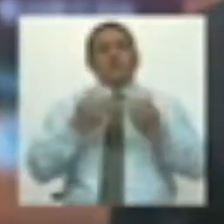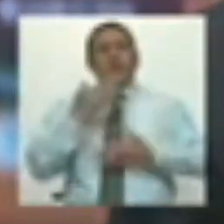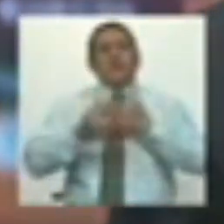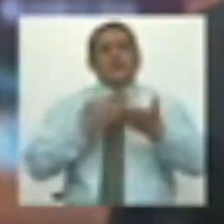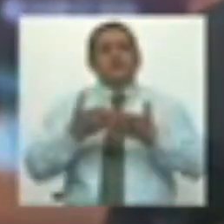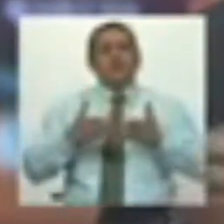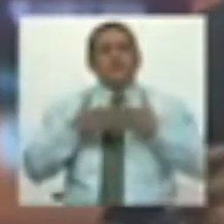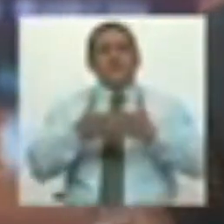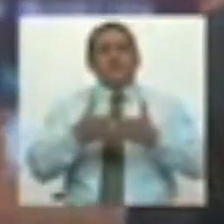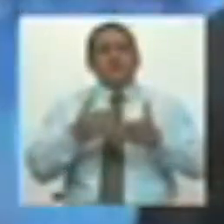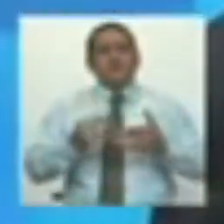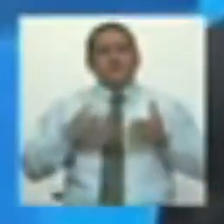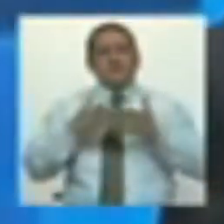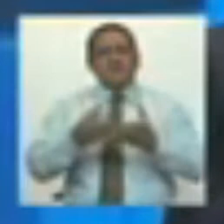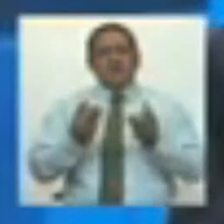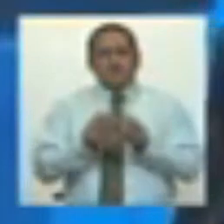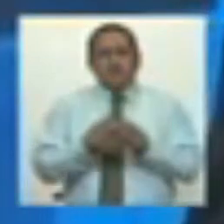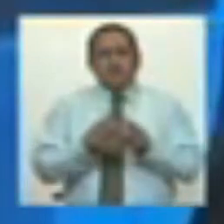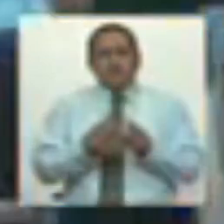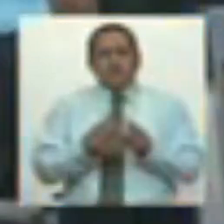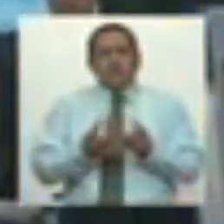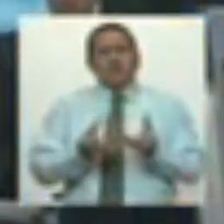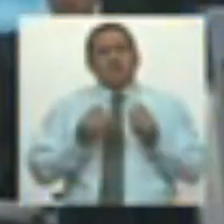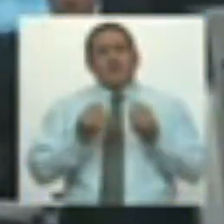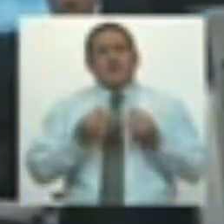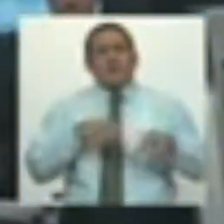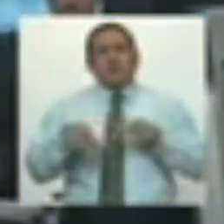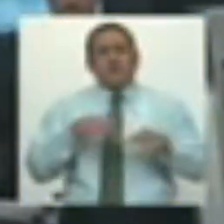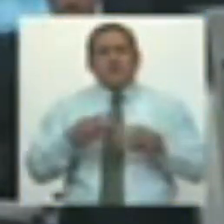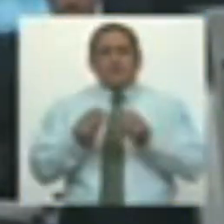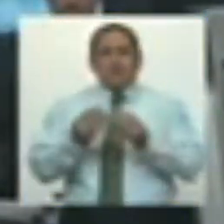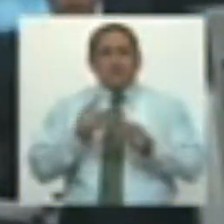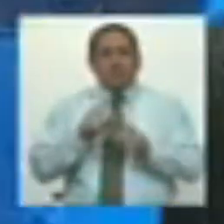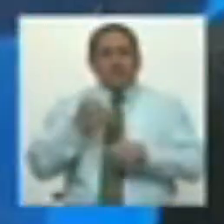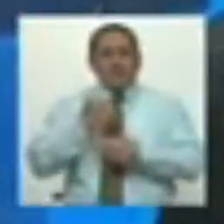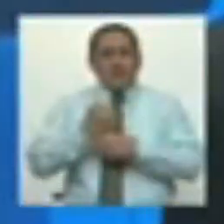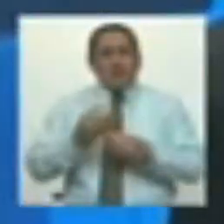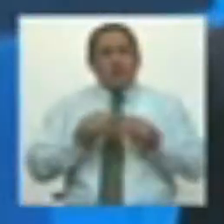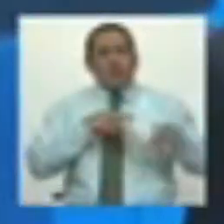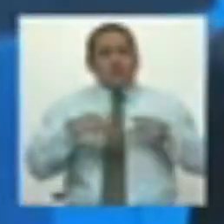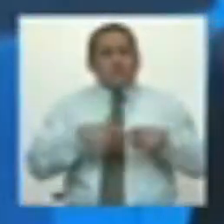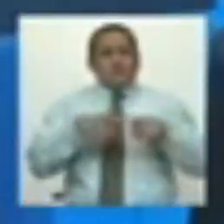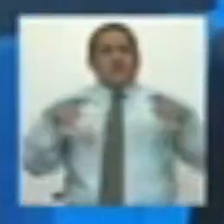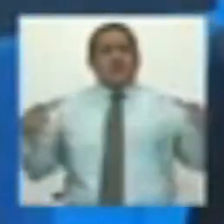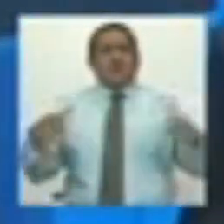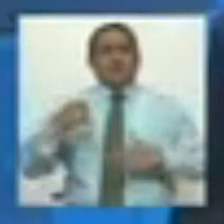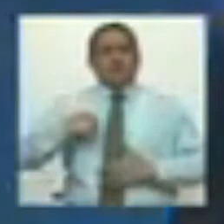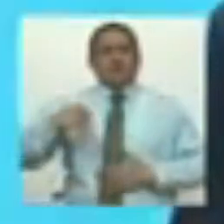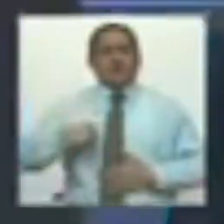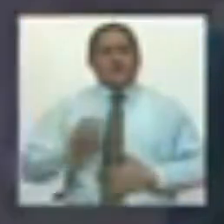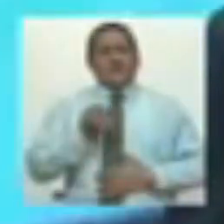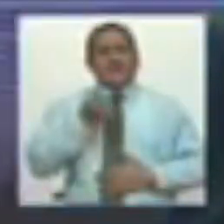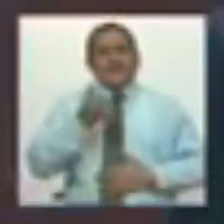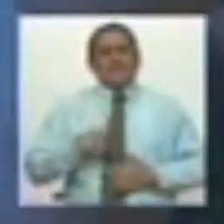pisco y pisco era tan pequeño que vamos a hacer entonces con una gestión sobre una municipalidad de